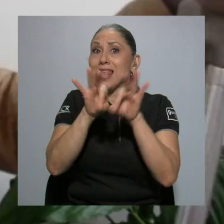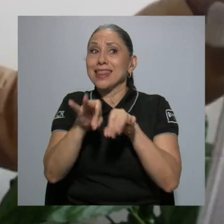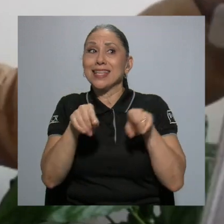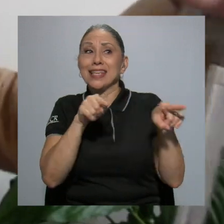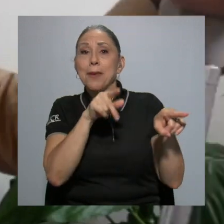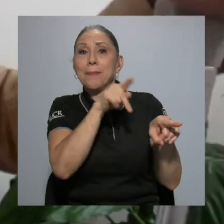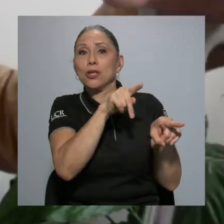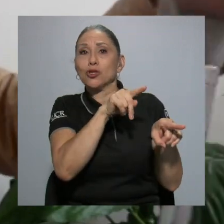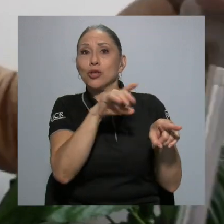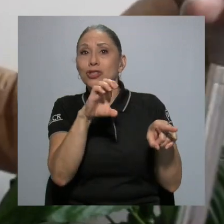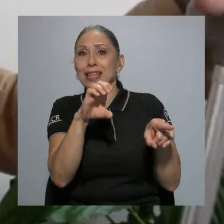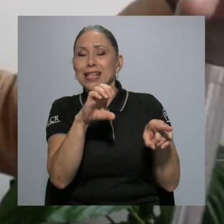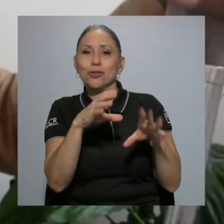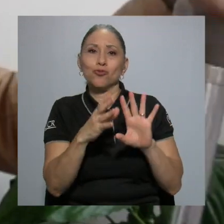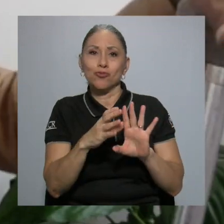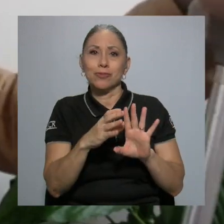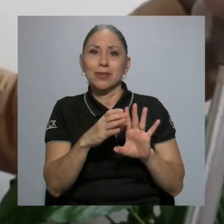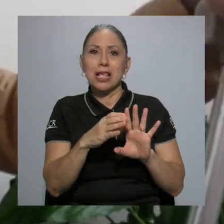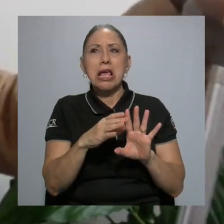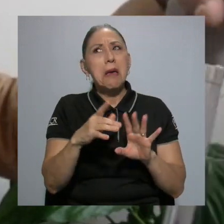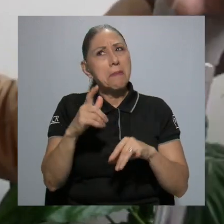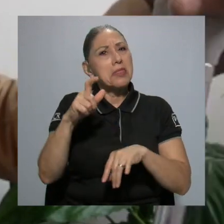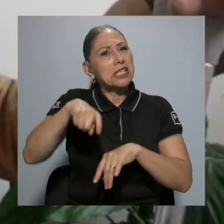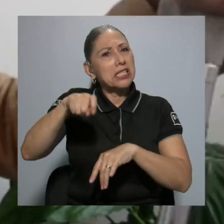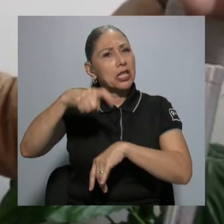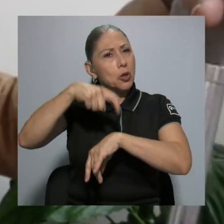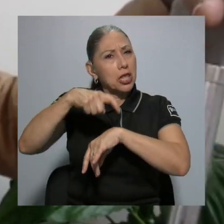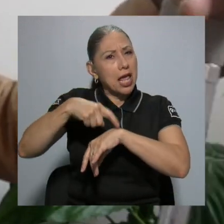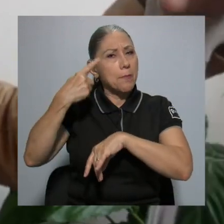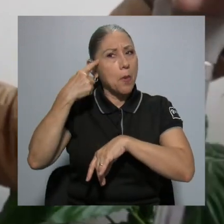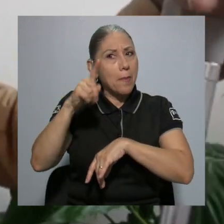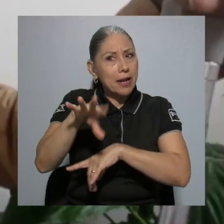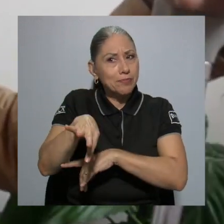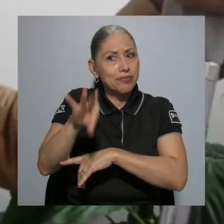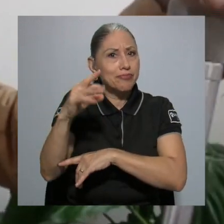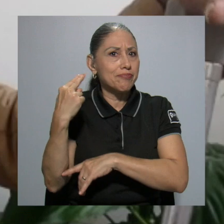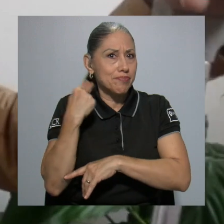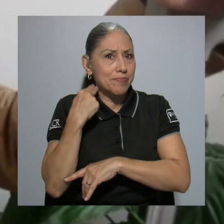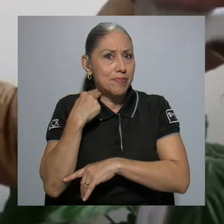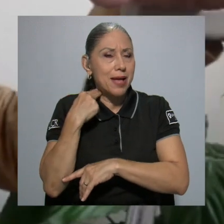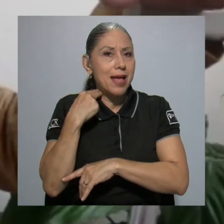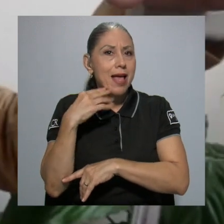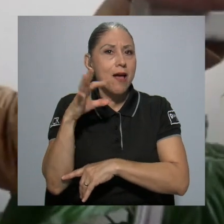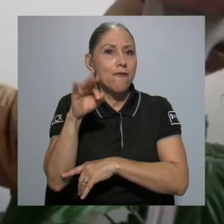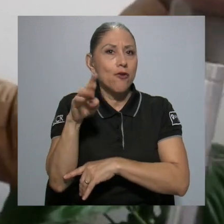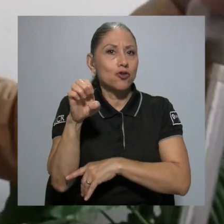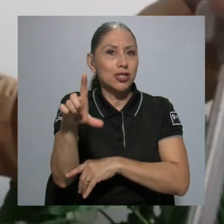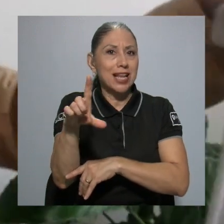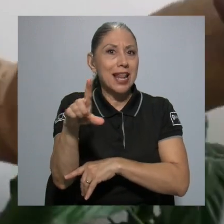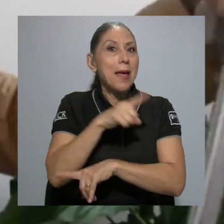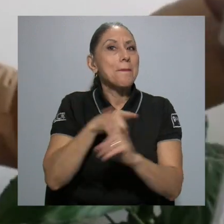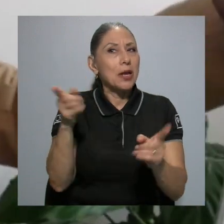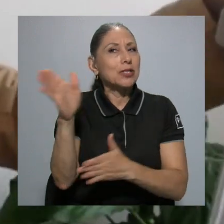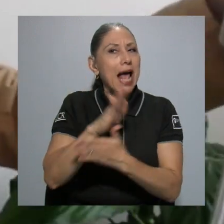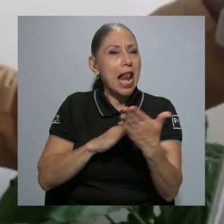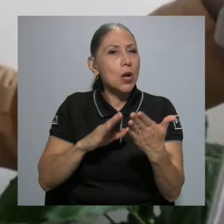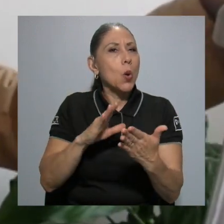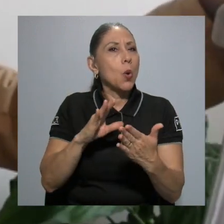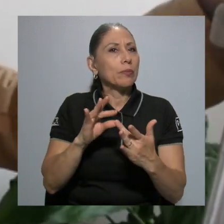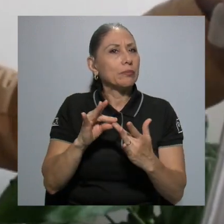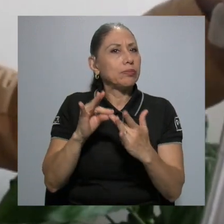Me va a tardar un tiempo limpiar el fósil y rescatarlo, pero es algo bien particular. También va a romper otra vez esquemas.